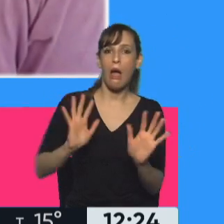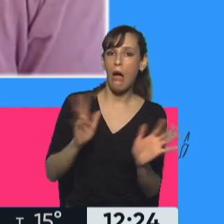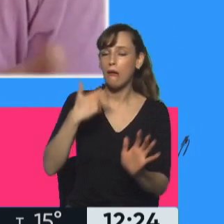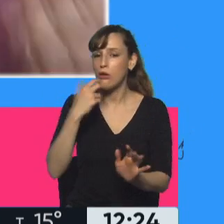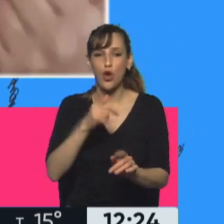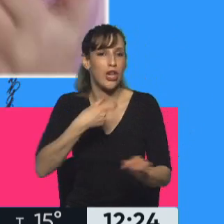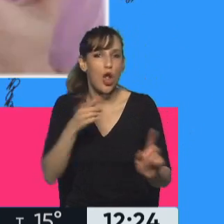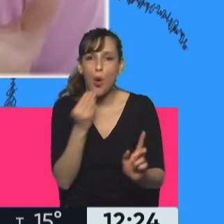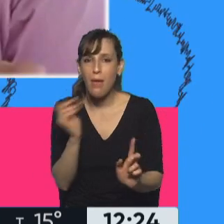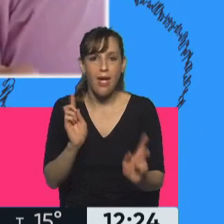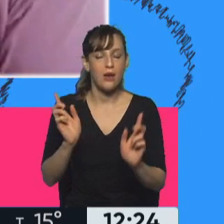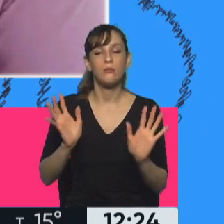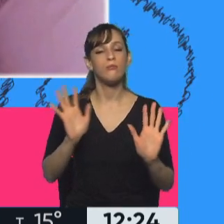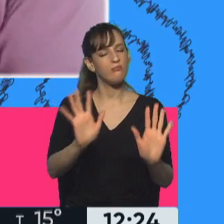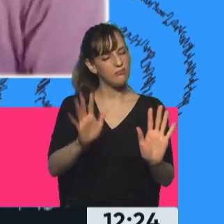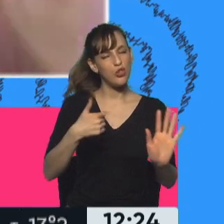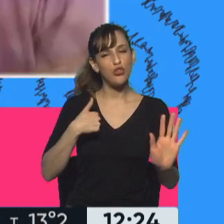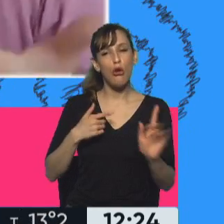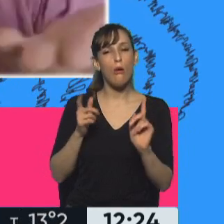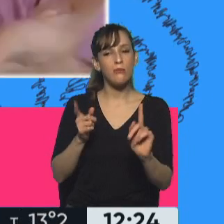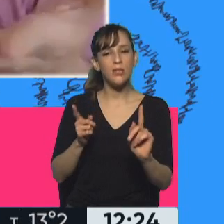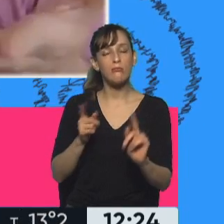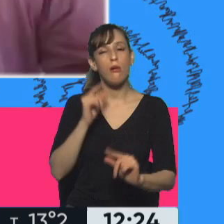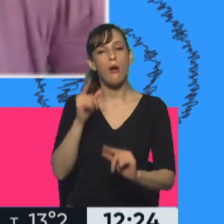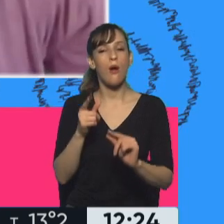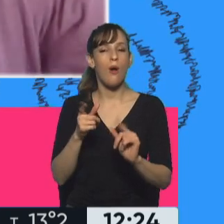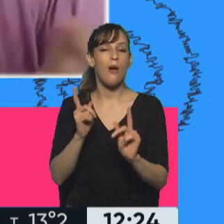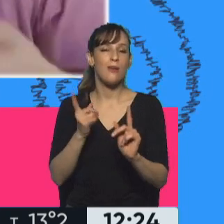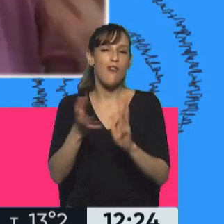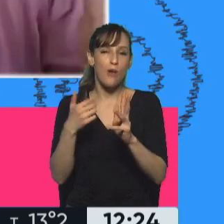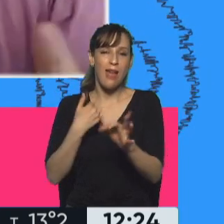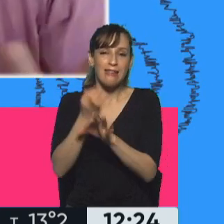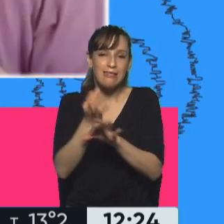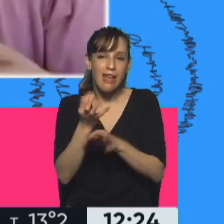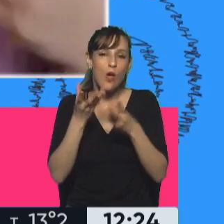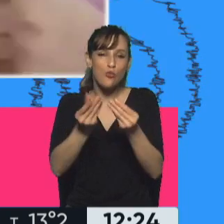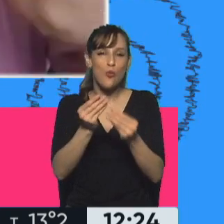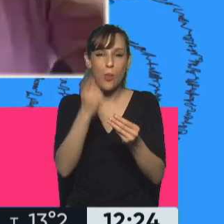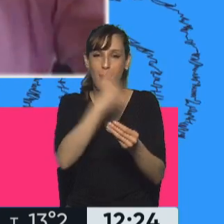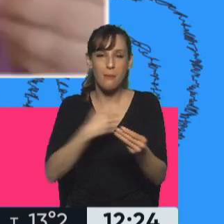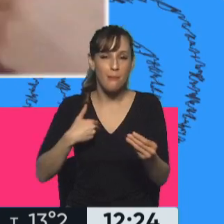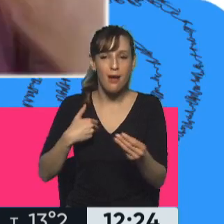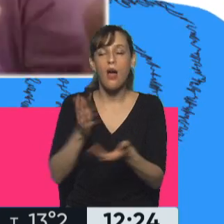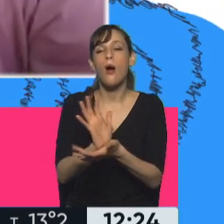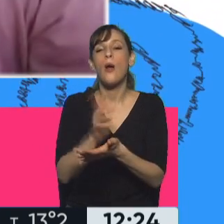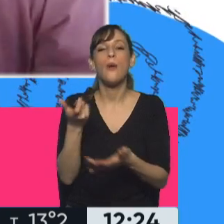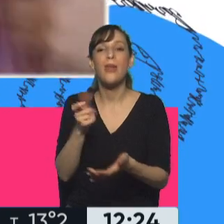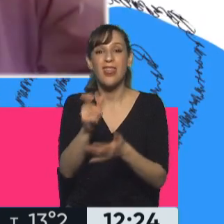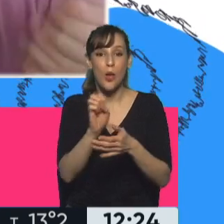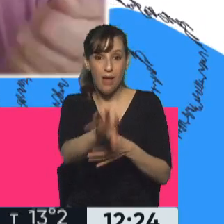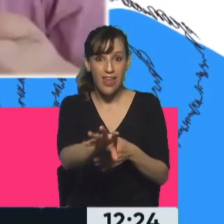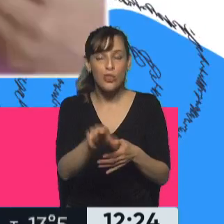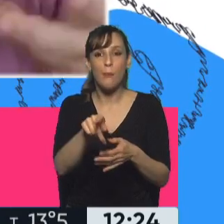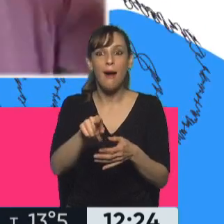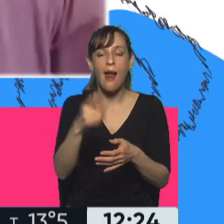la verdad que desde mi lado yo lo estoy tratando de hacer con Mitaí y trato de ayudar a los papás con lo que puedo, ¿no? A veces con videitos, no porque yo les mande recetas, sino